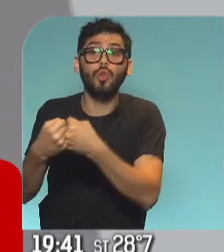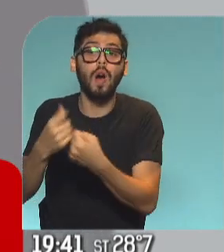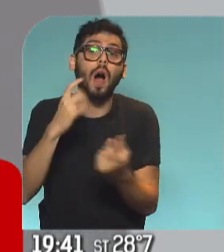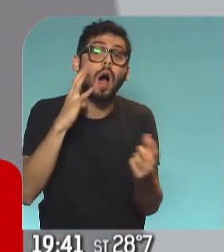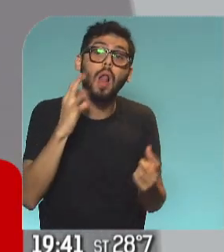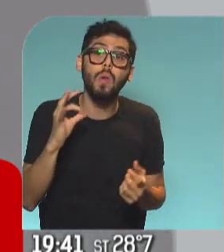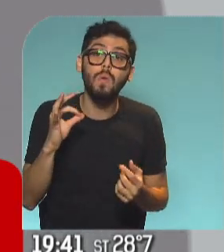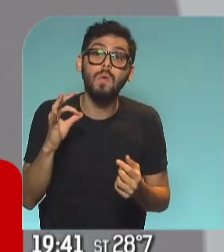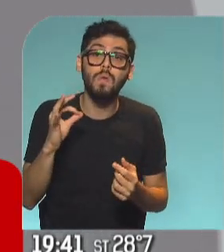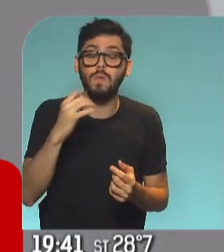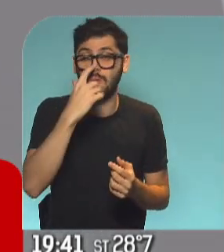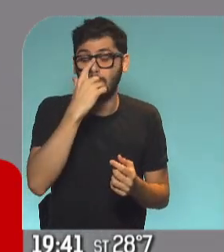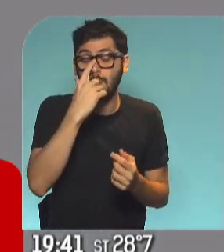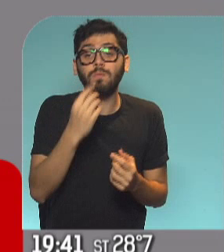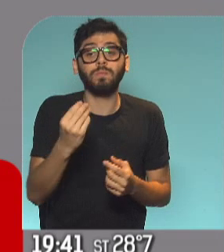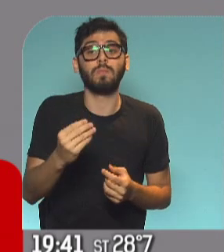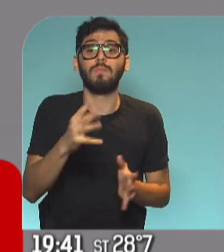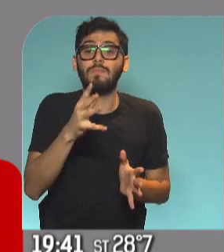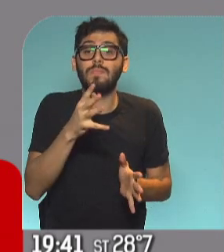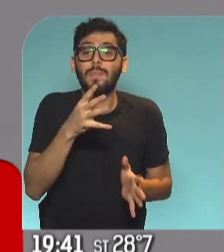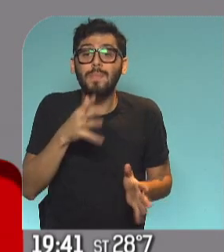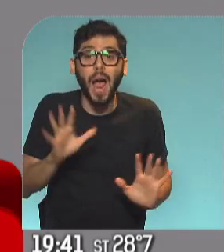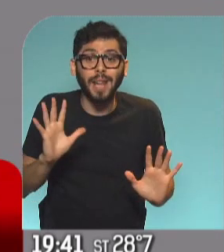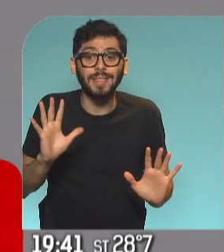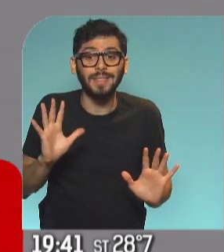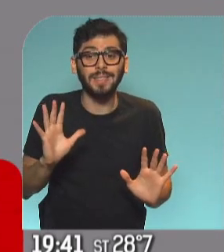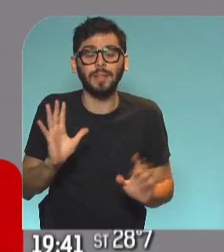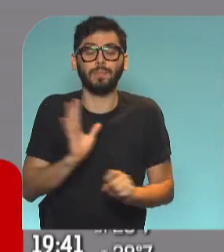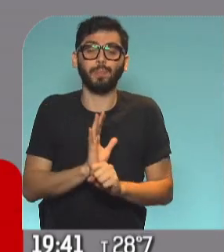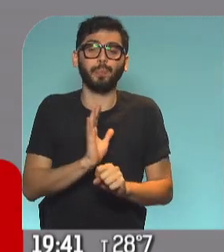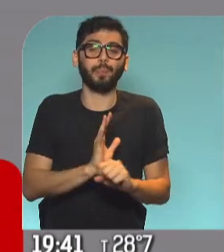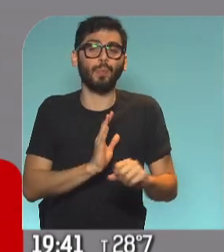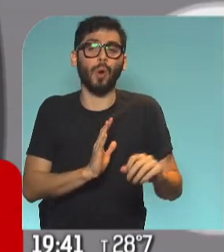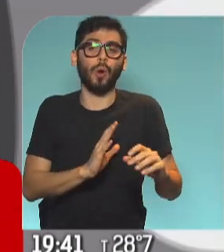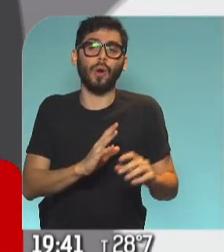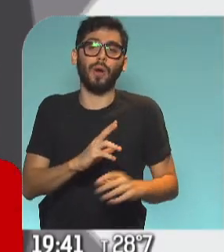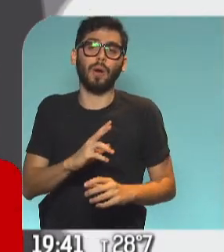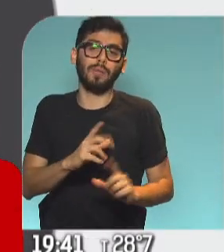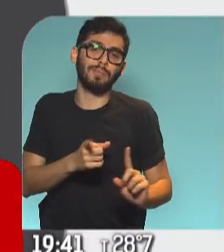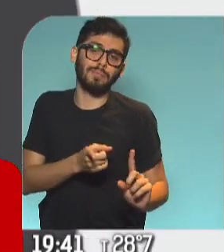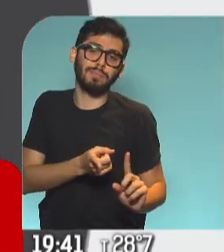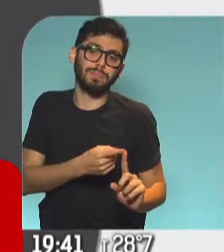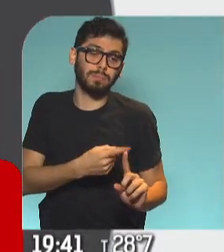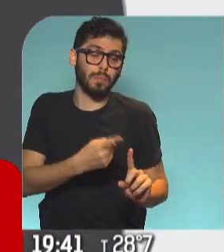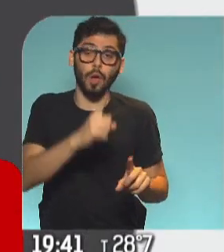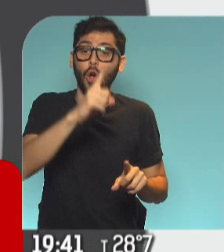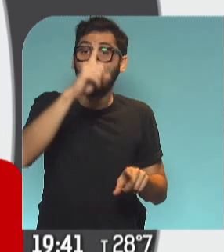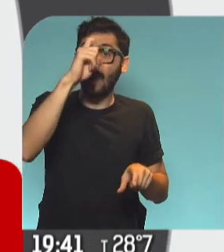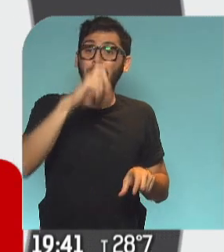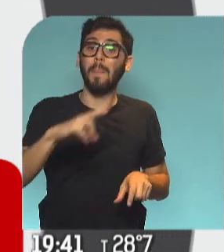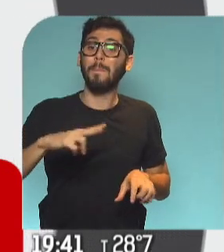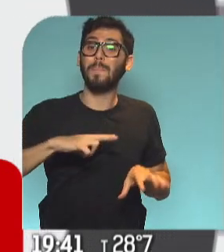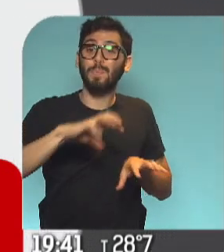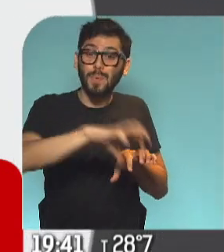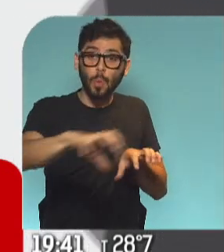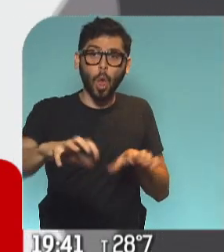al parecer se están dando o tienen privilegio en cierta forma los sanitarios, los sanatorios privados. Y